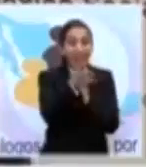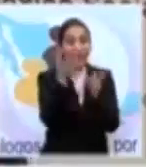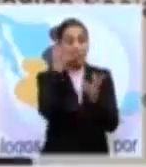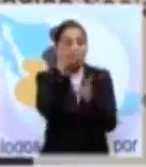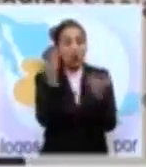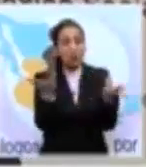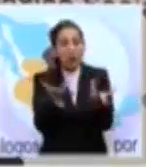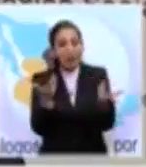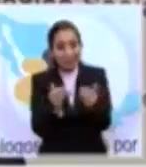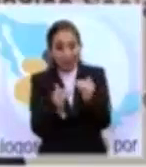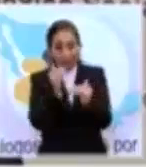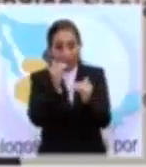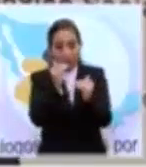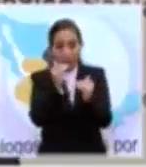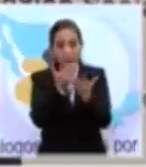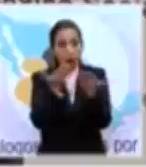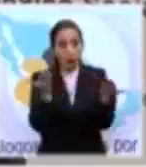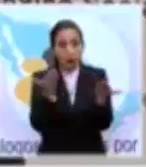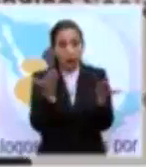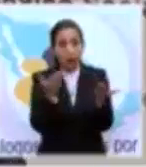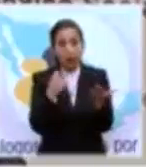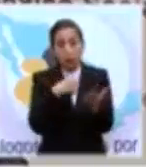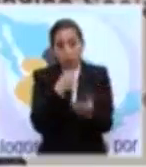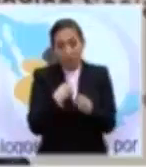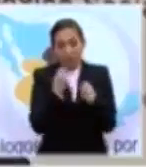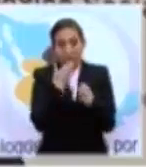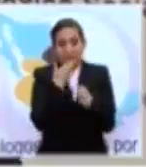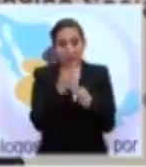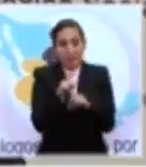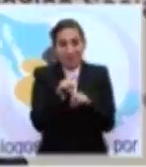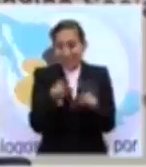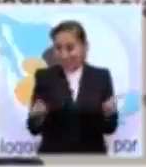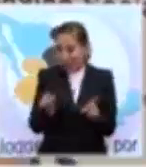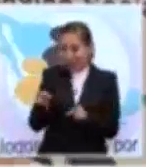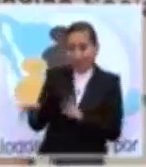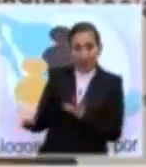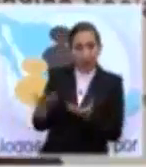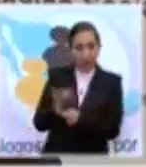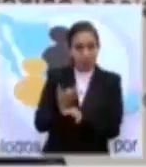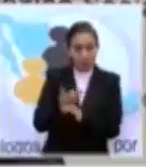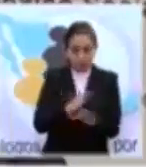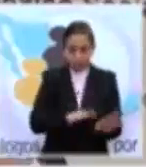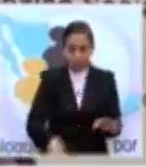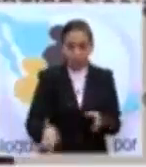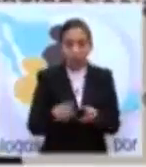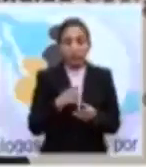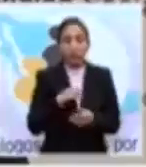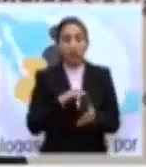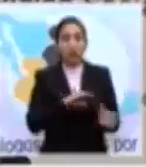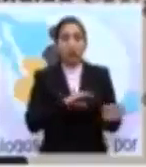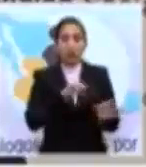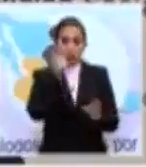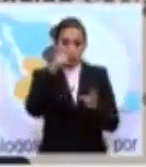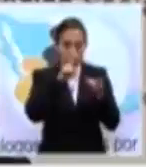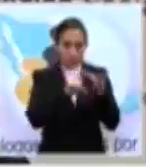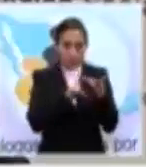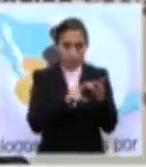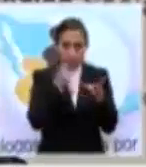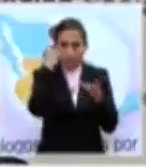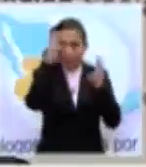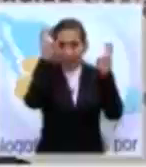escala social para que les permita tener una vida distinta a la que hoy tienen. Y en tercer lugar, yo creo que para atender este